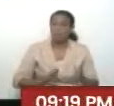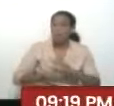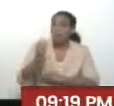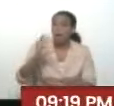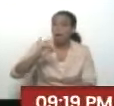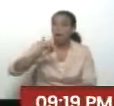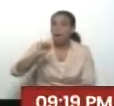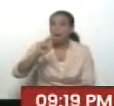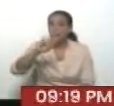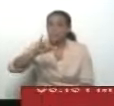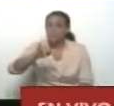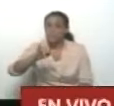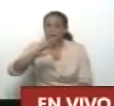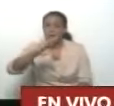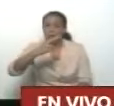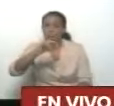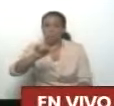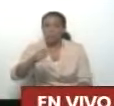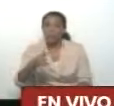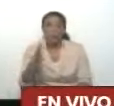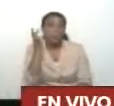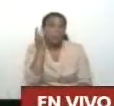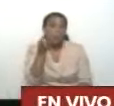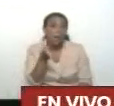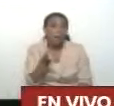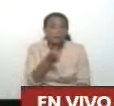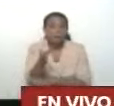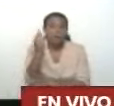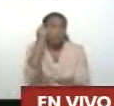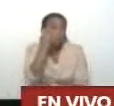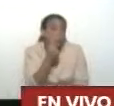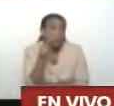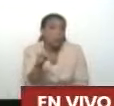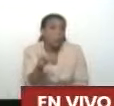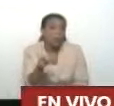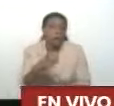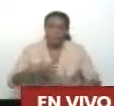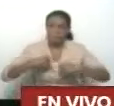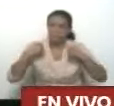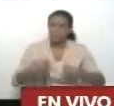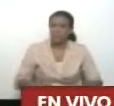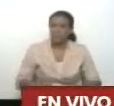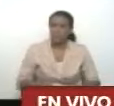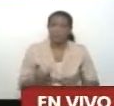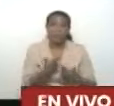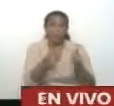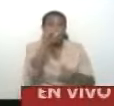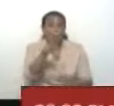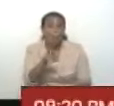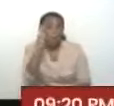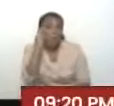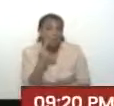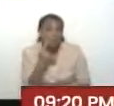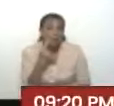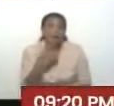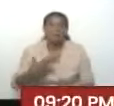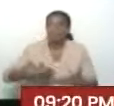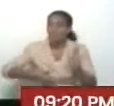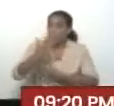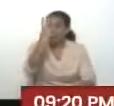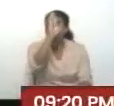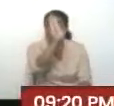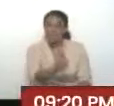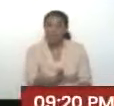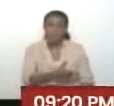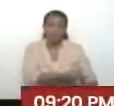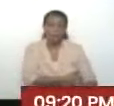Ayacucho. Y resulta que cuando llegó Sucre, vencedor, le dijo Bolívar, Manuela se fue al frente